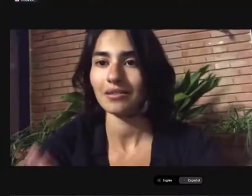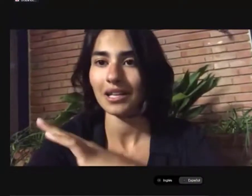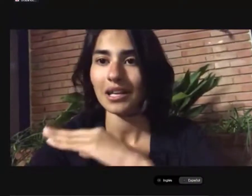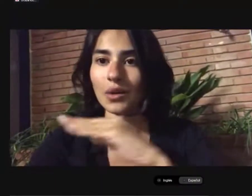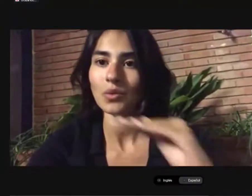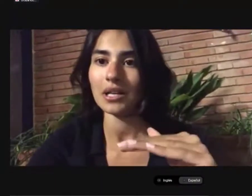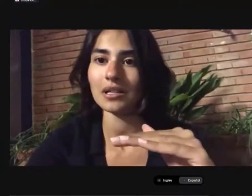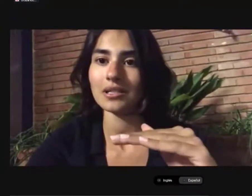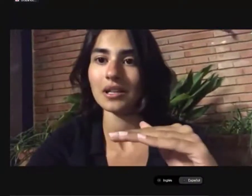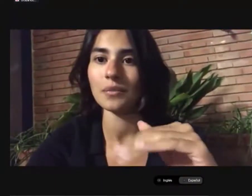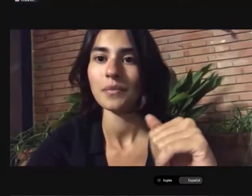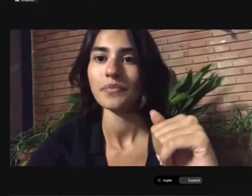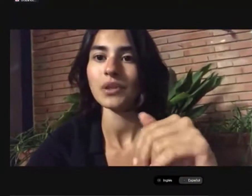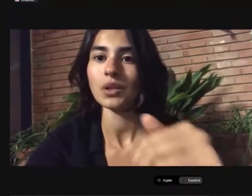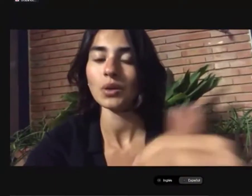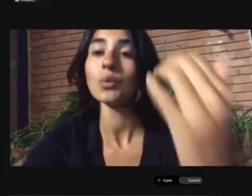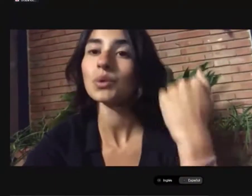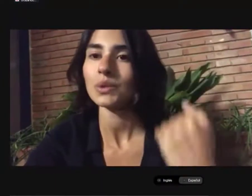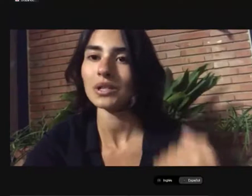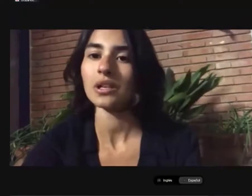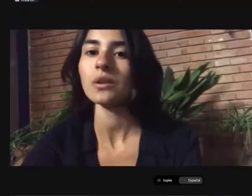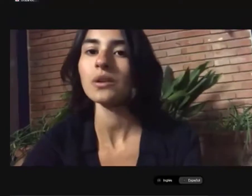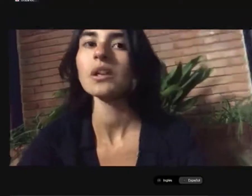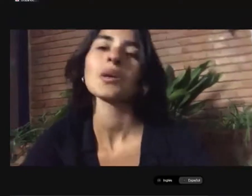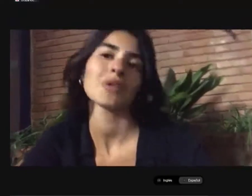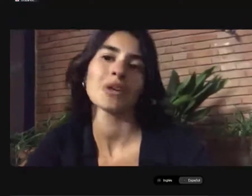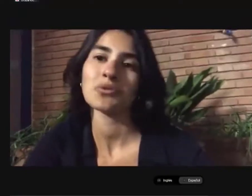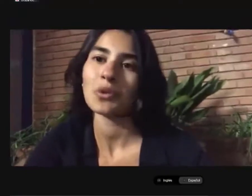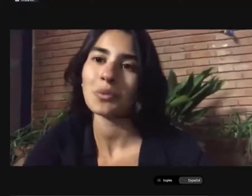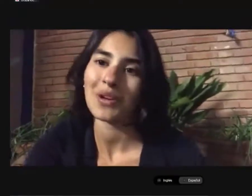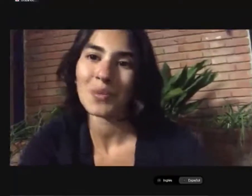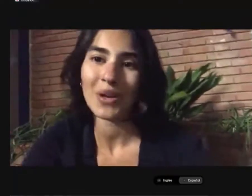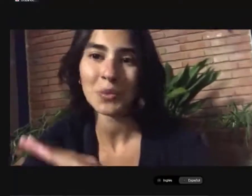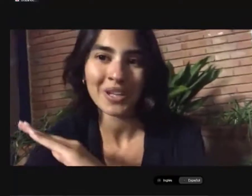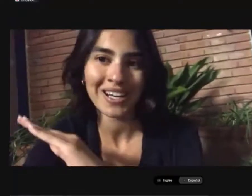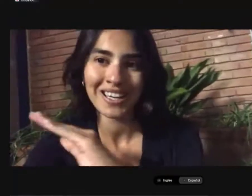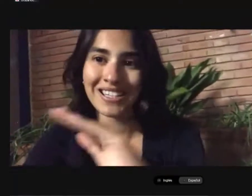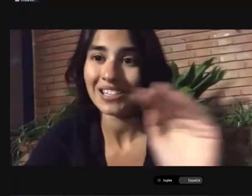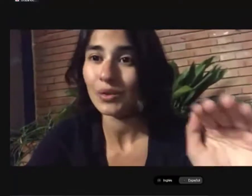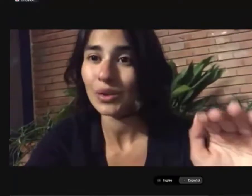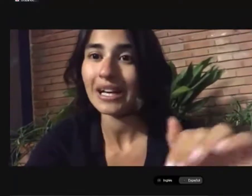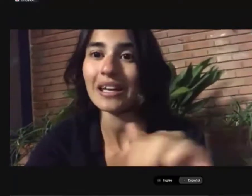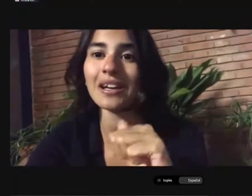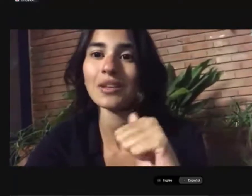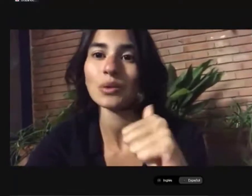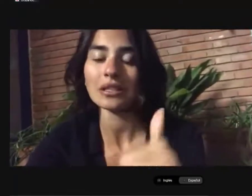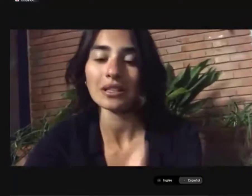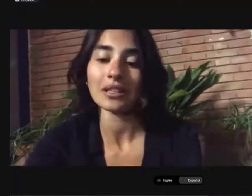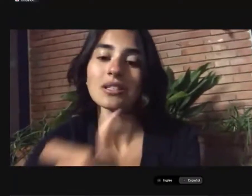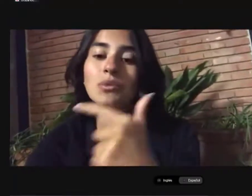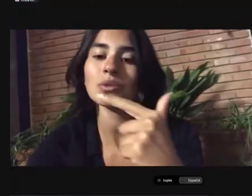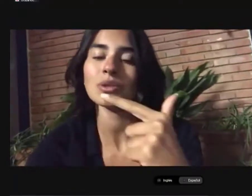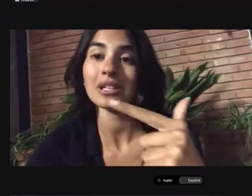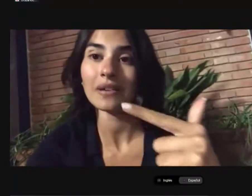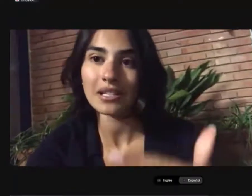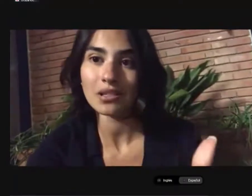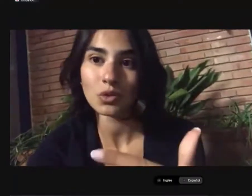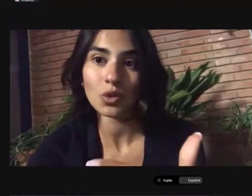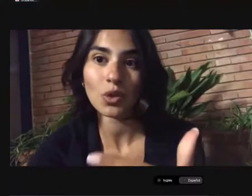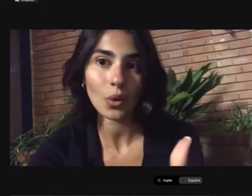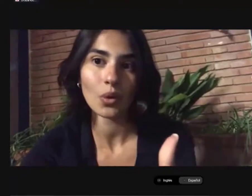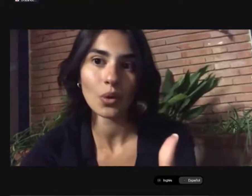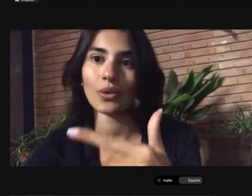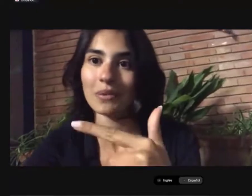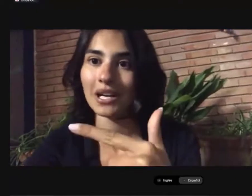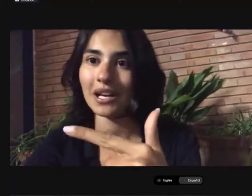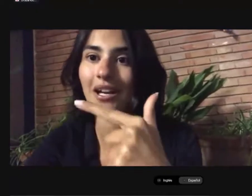que tenía una clase y un curso anterior, que podíamos formar una junta extraordinaria, que nos entendiésemos, que